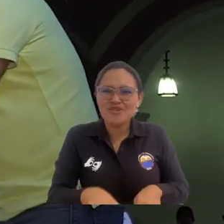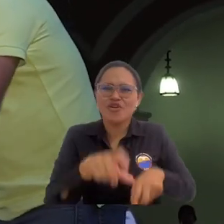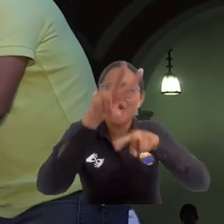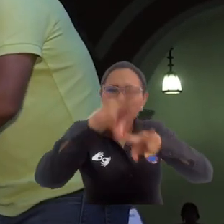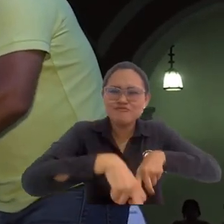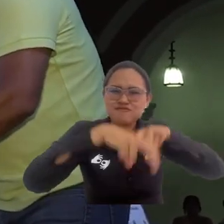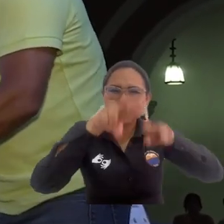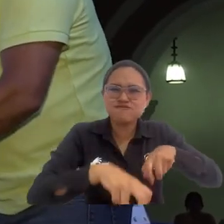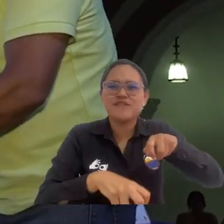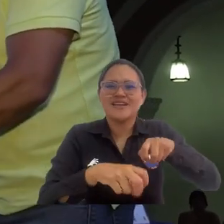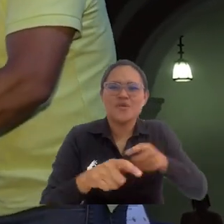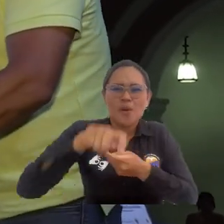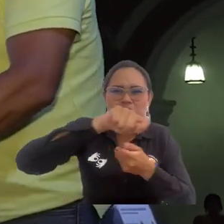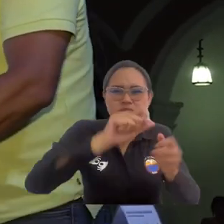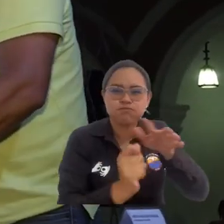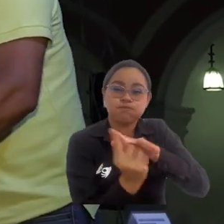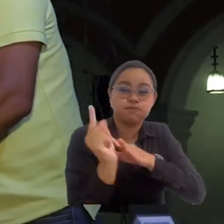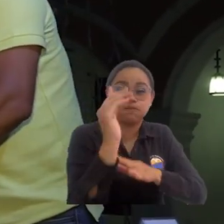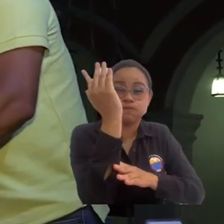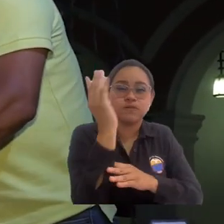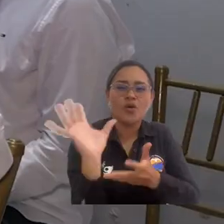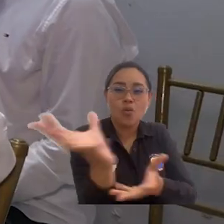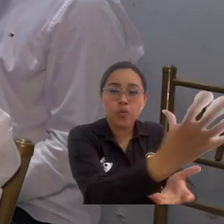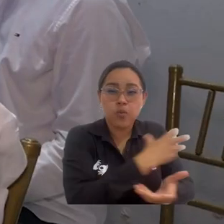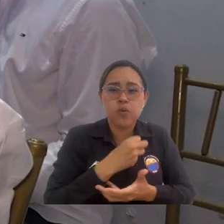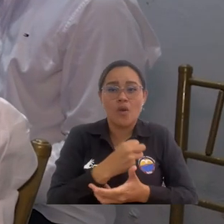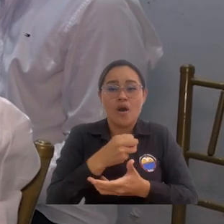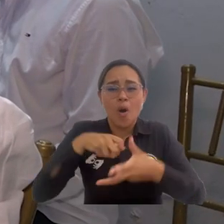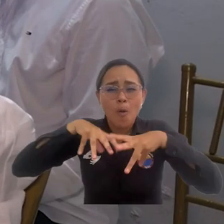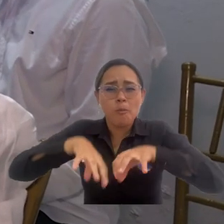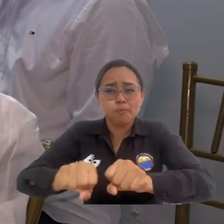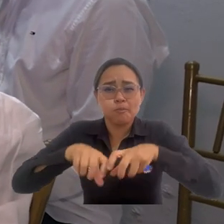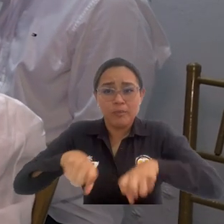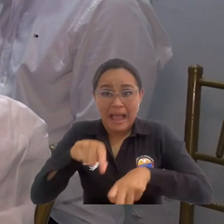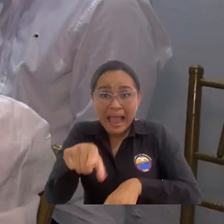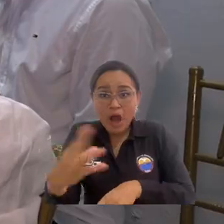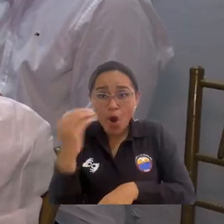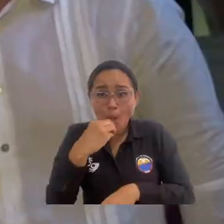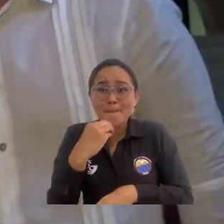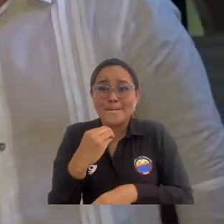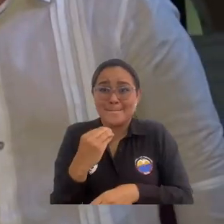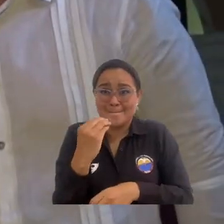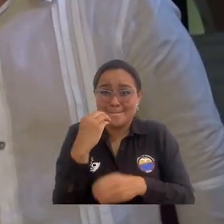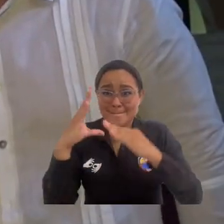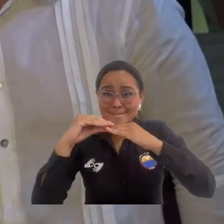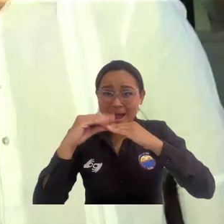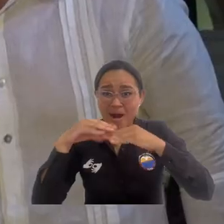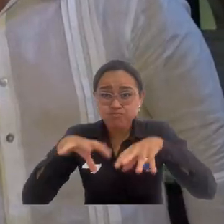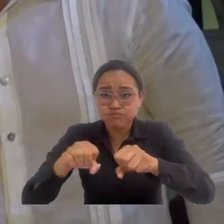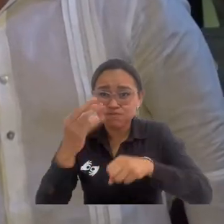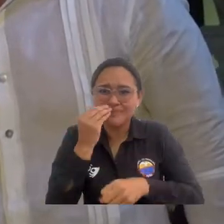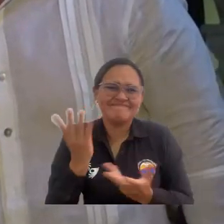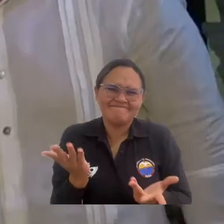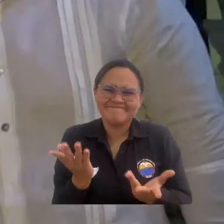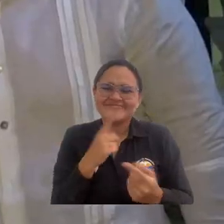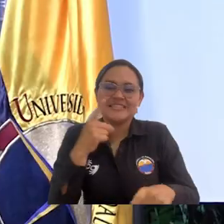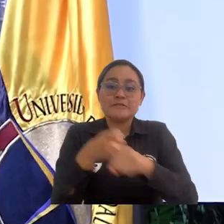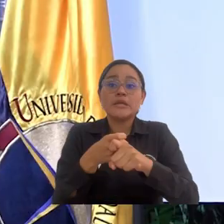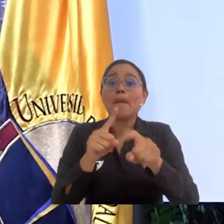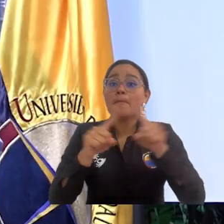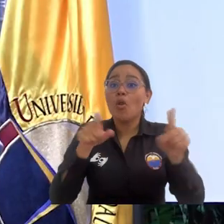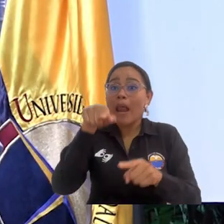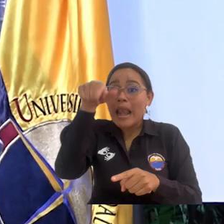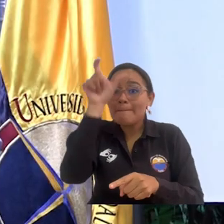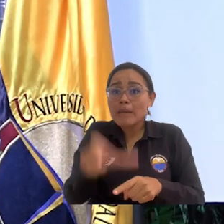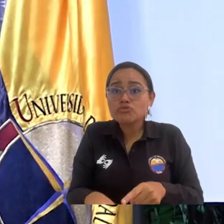siembra el trigo, de pronto no come el pan que sale de su trabajo porque no le alcanza para hacerlo. Pero si no fuera por ese agricultor